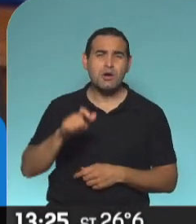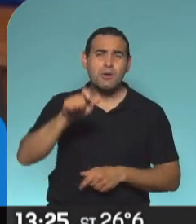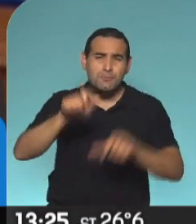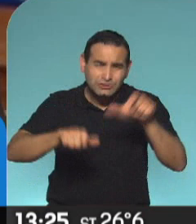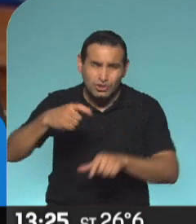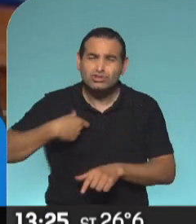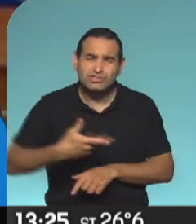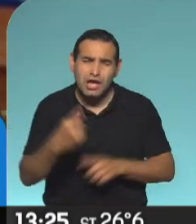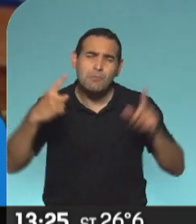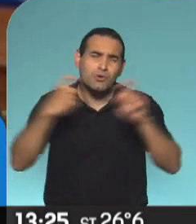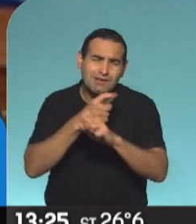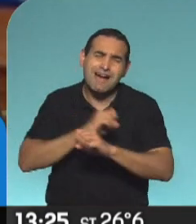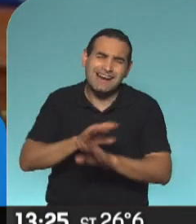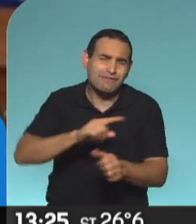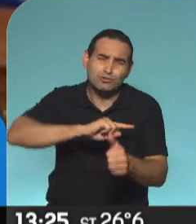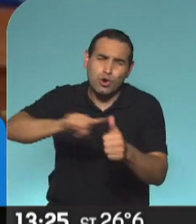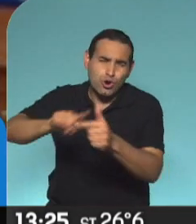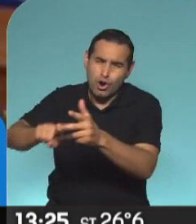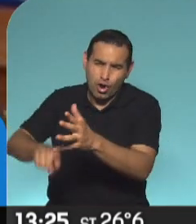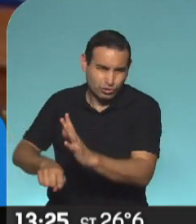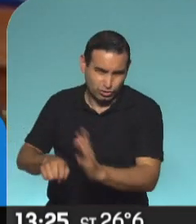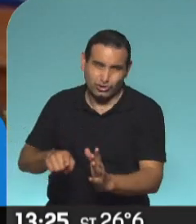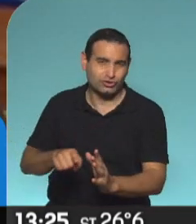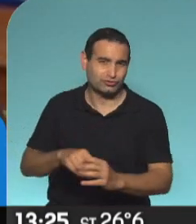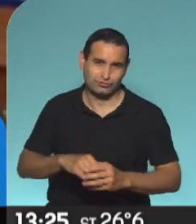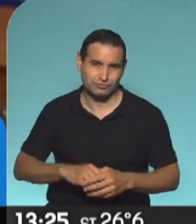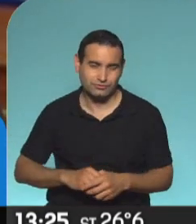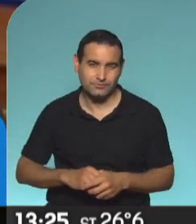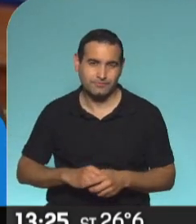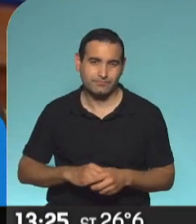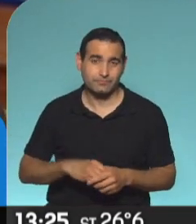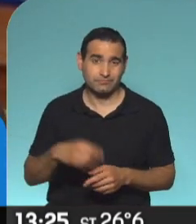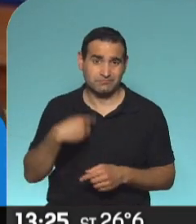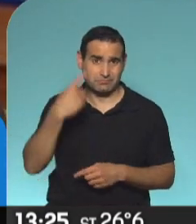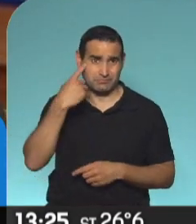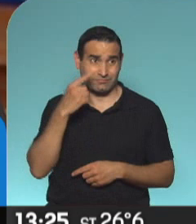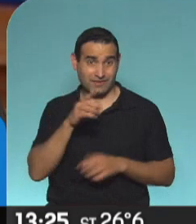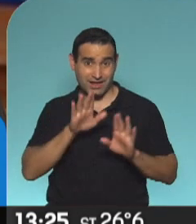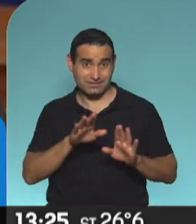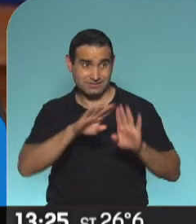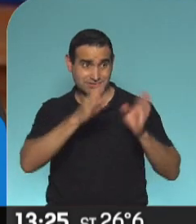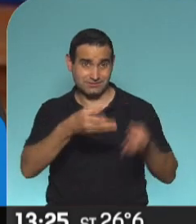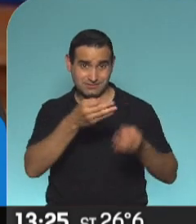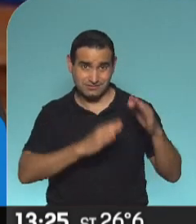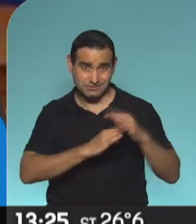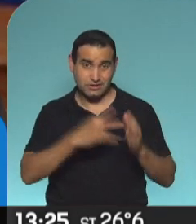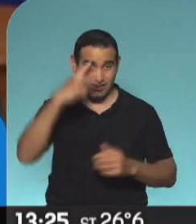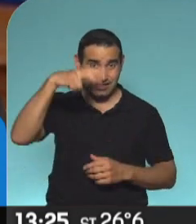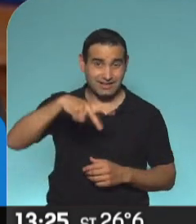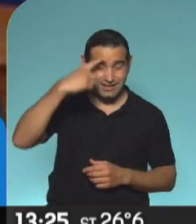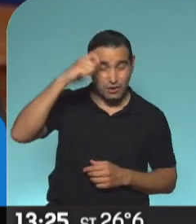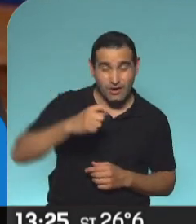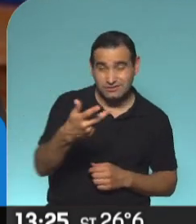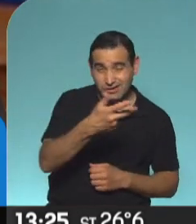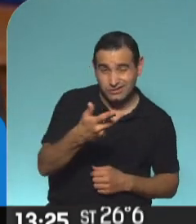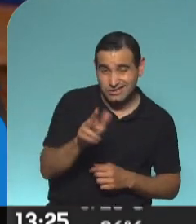problemas más graves y es a lo que nosotros queremos abocarnos. Jamás hubiésemos esperado esta reacción de parte de estos 3 jueces en un trámite